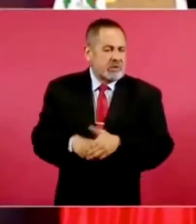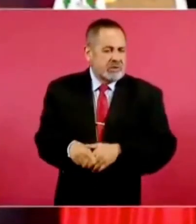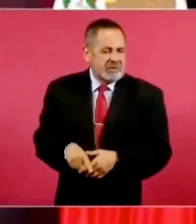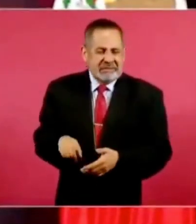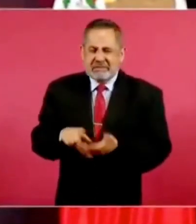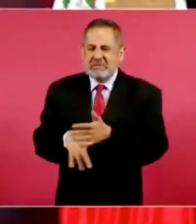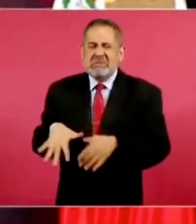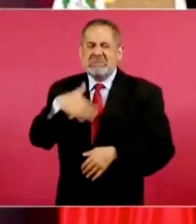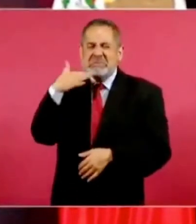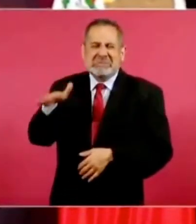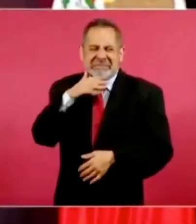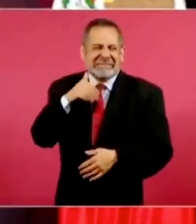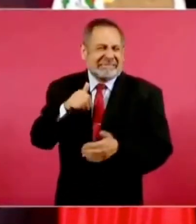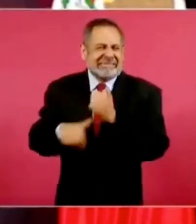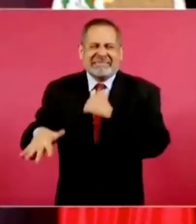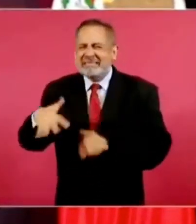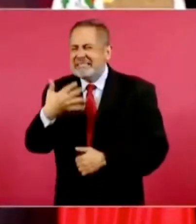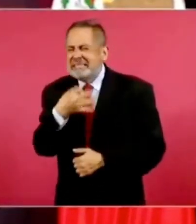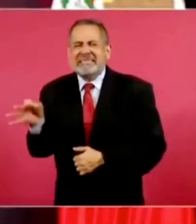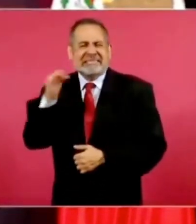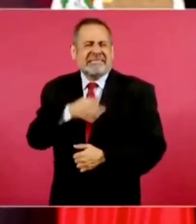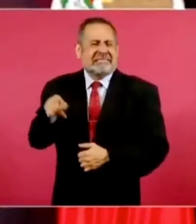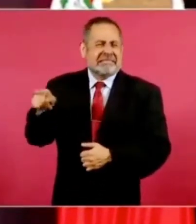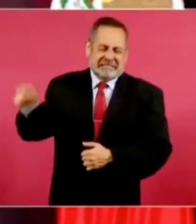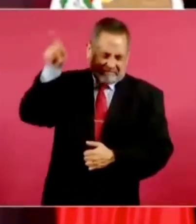execrable majadero,